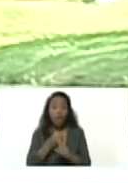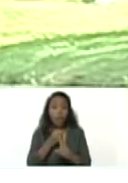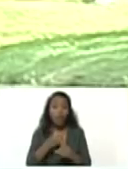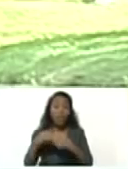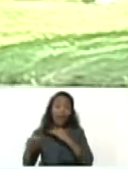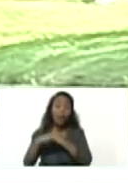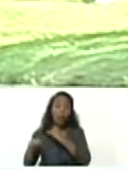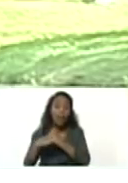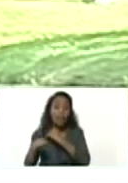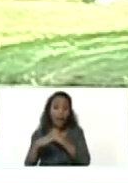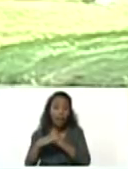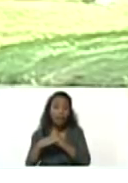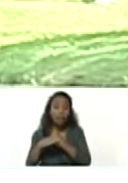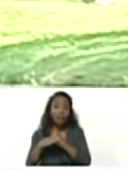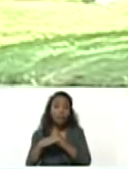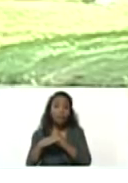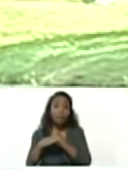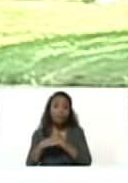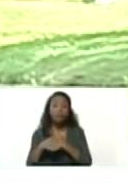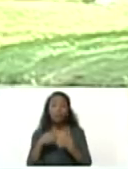de la justicia, mártir en Cristo.